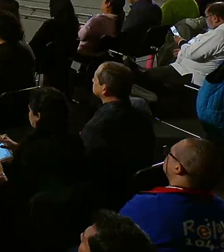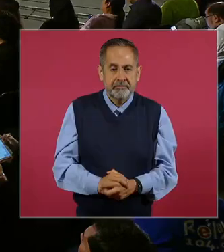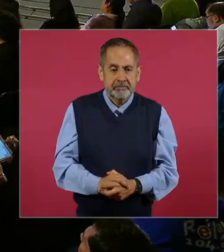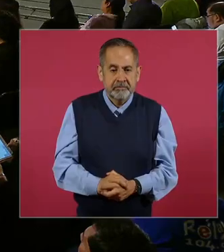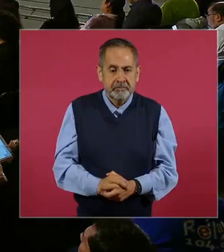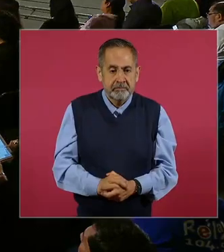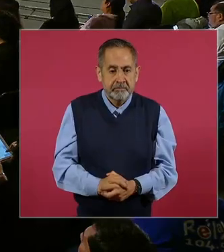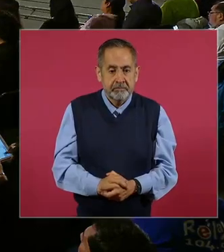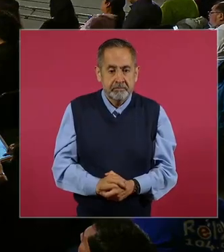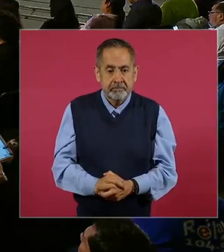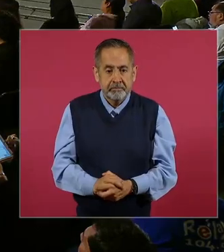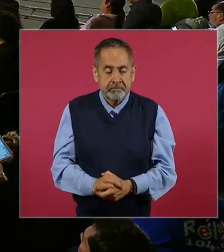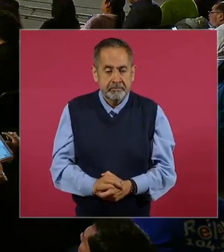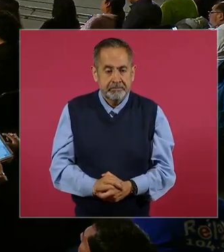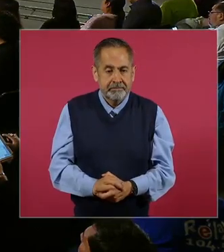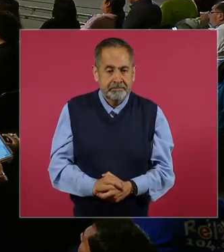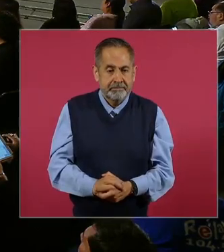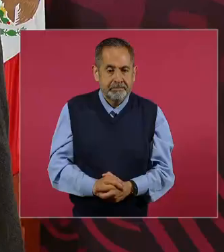envían